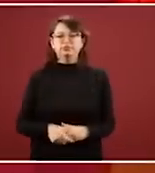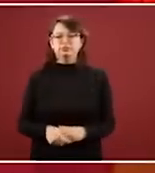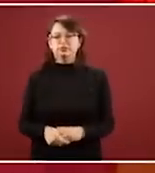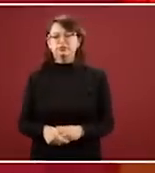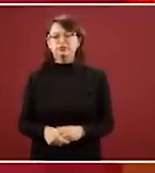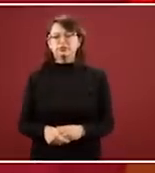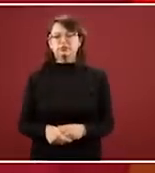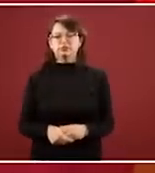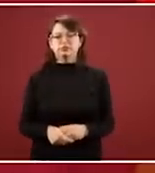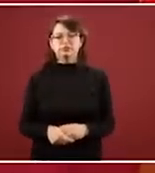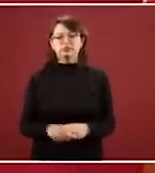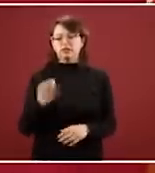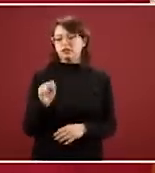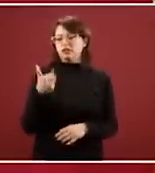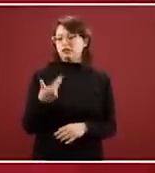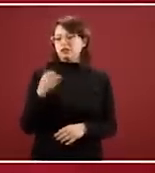las autorizaba Hacienda.